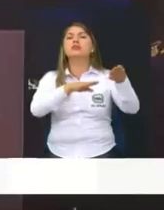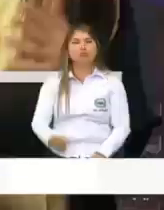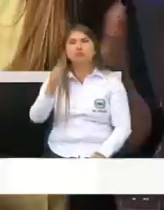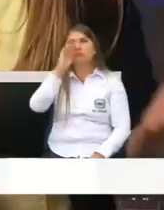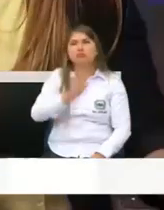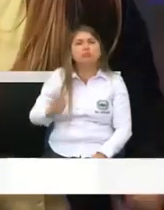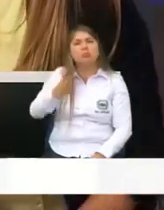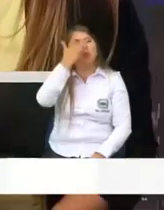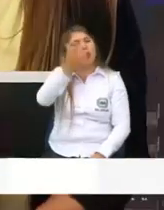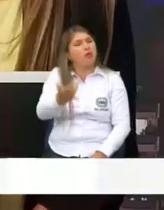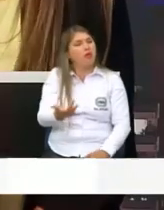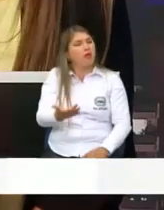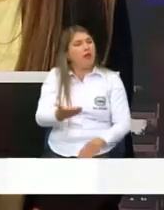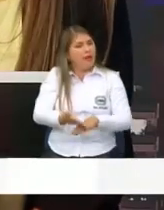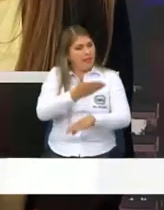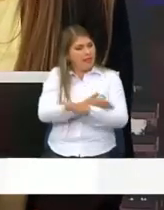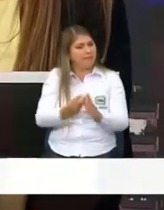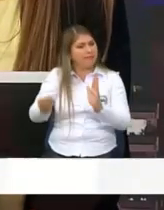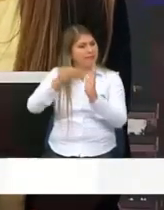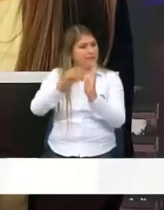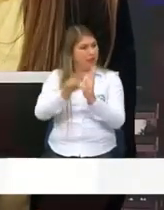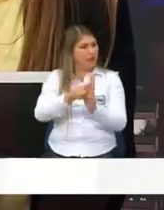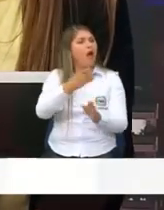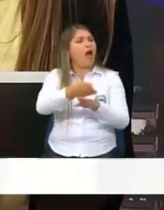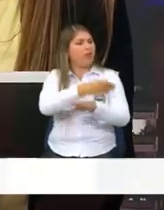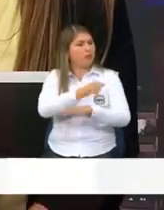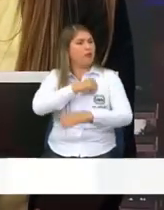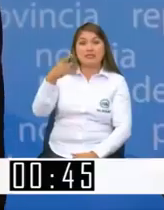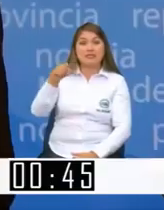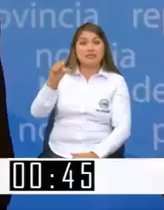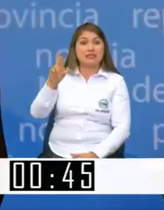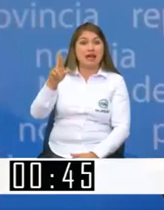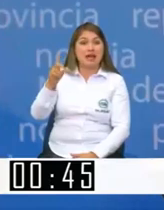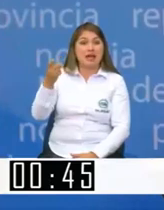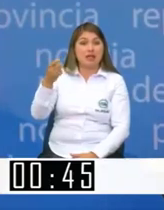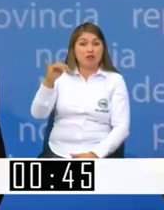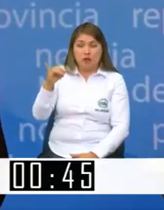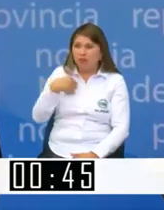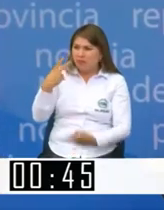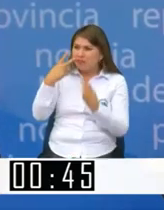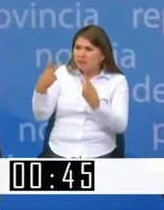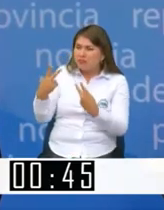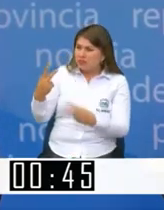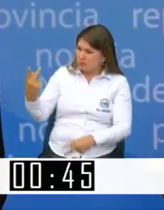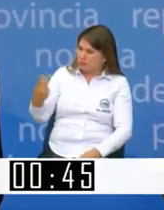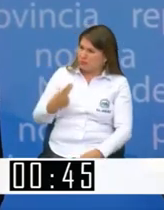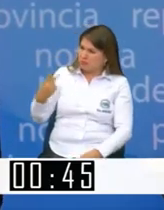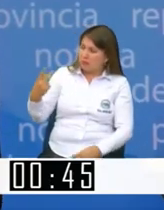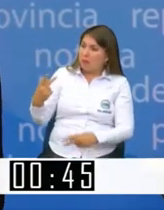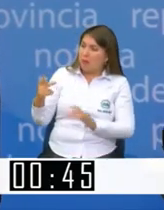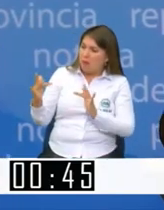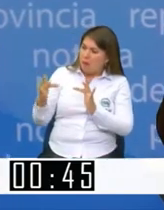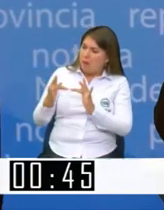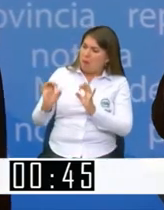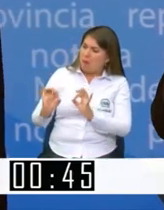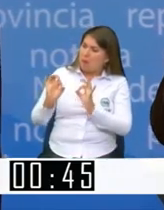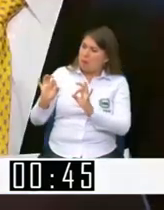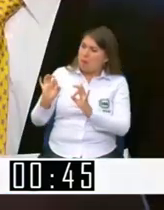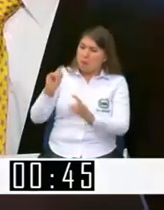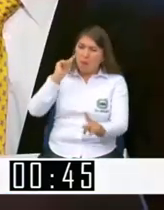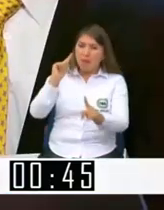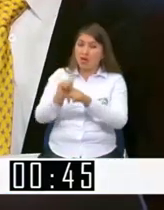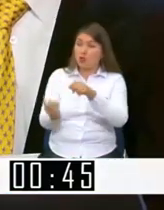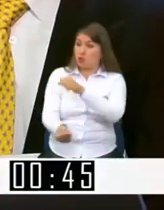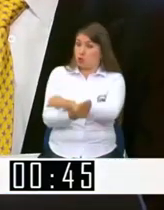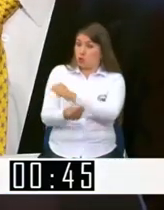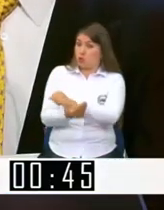a la Cámara. ¿Por qué no se creó esa ley si tuvo el poder en sus manos? Más adelante se empezaron a mover posibles alianzas entre candidatos